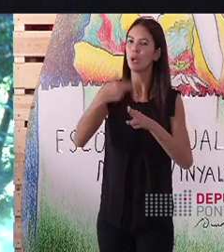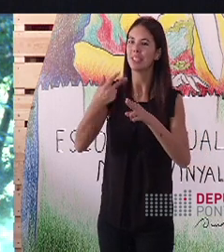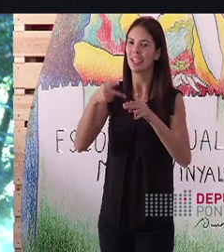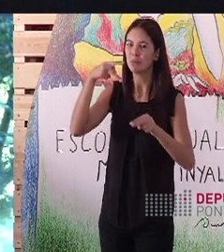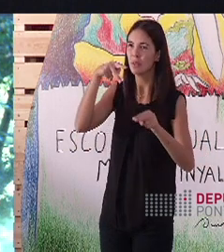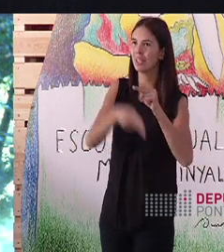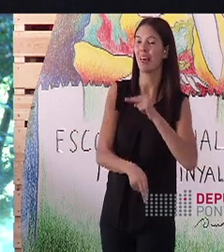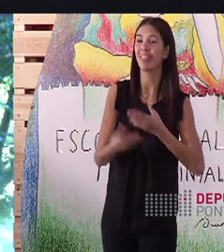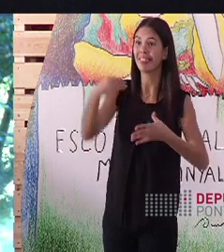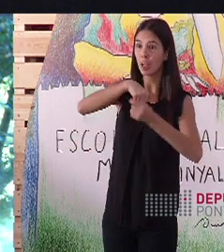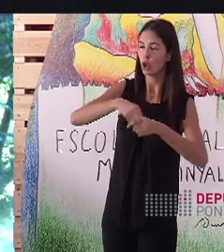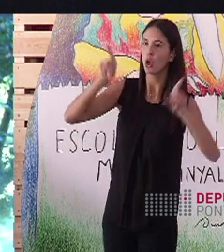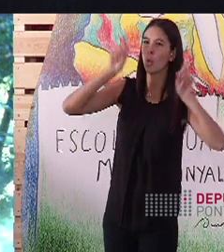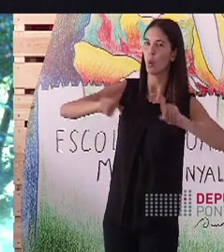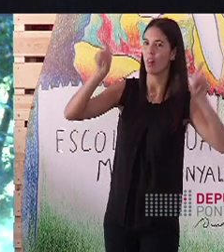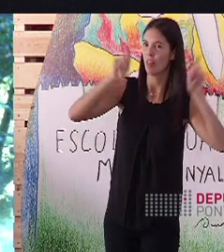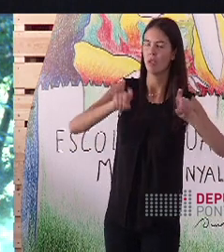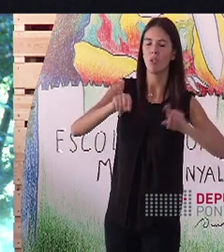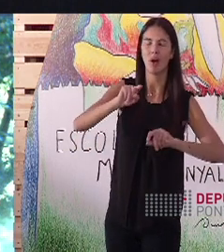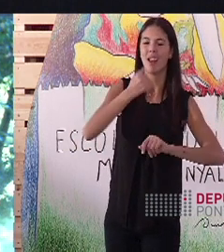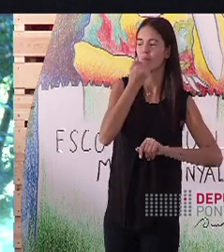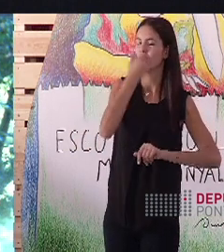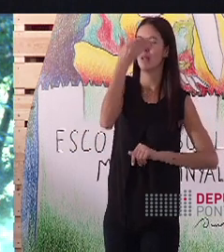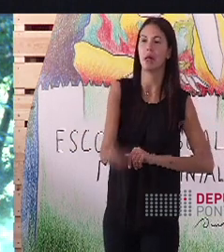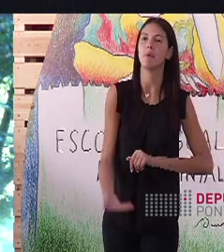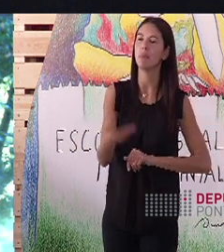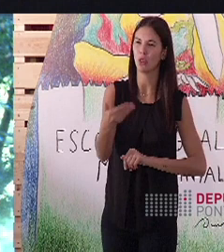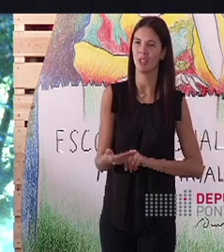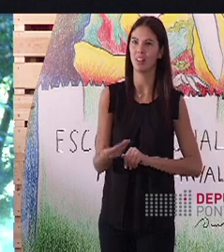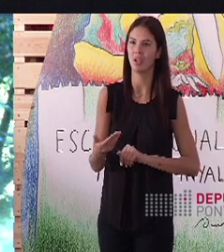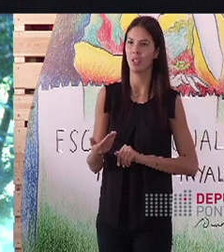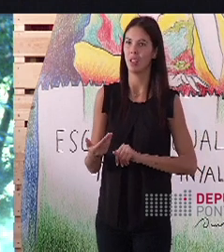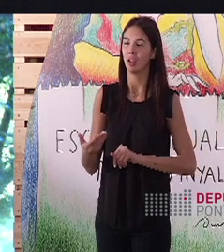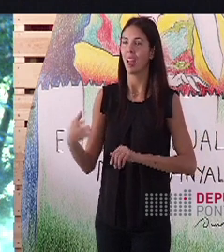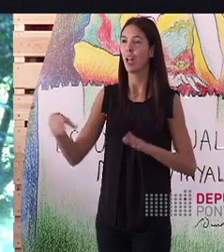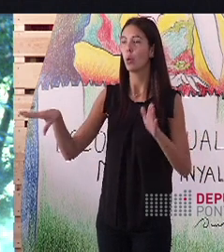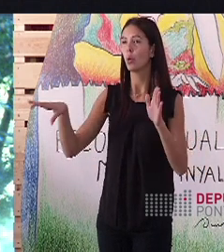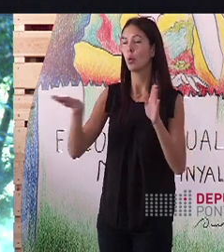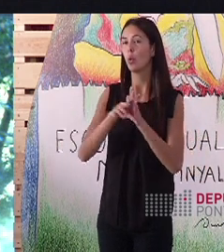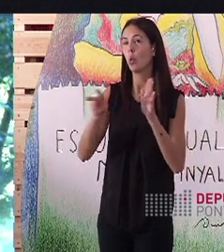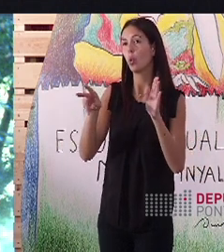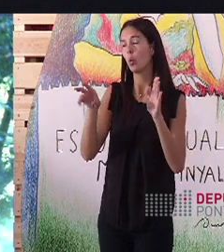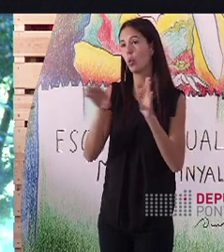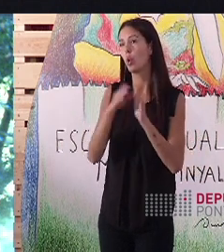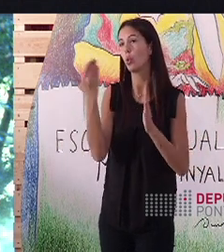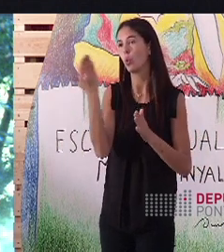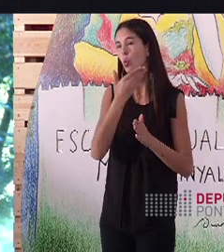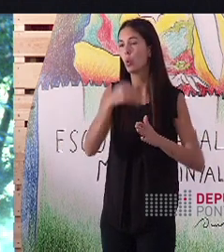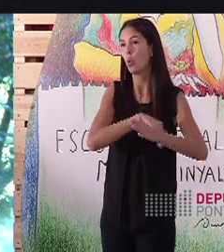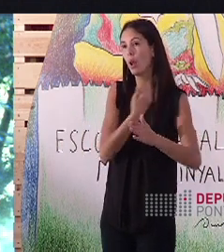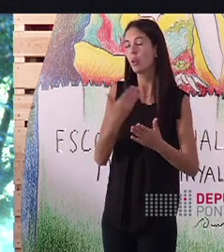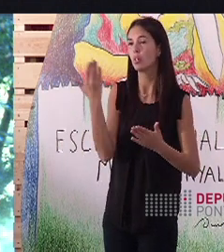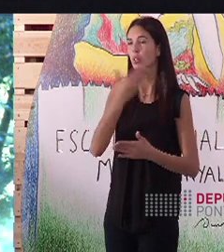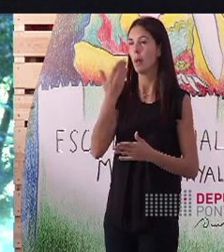crucial. Es imprescindible que el currículum escolar de primaria, de